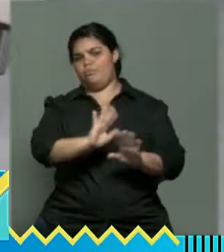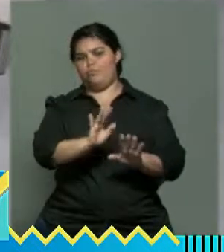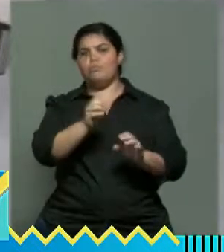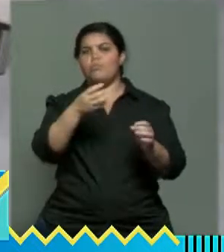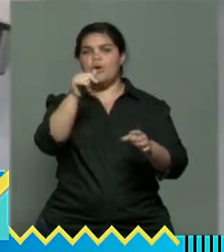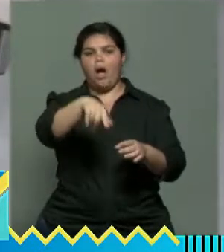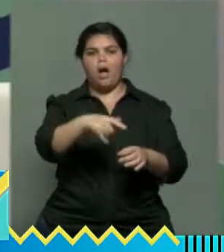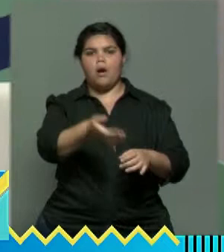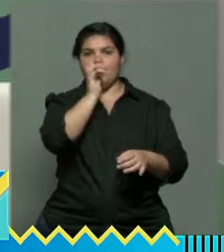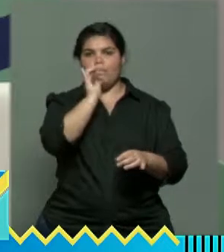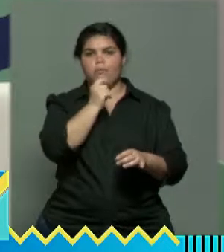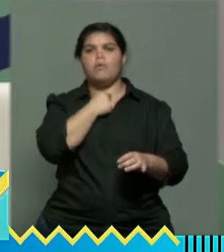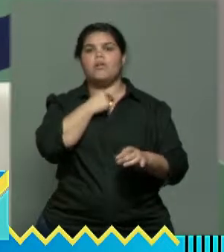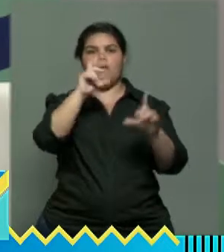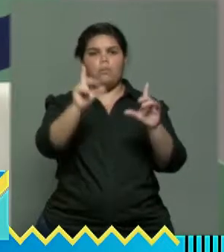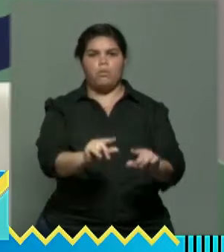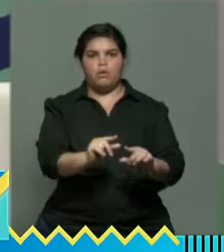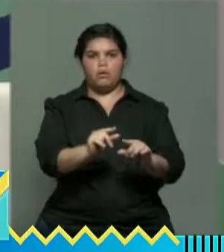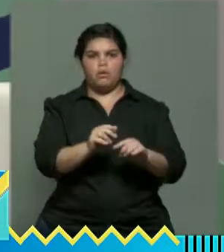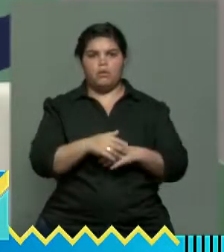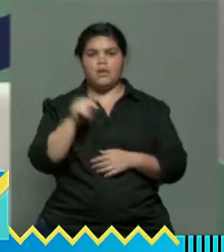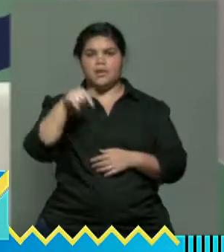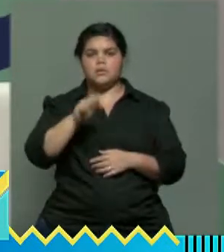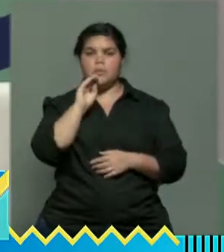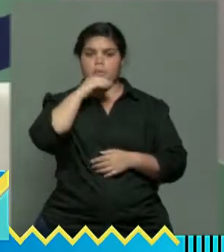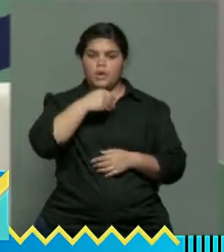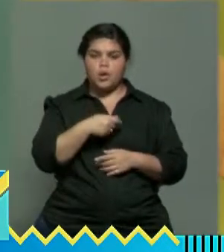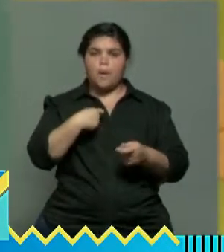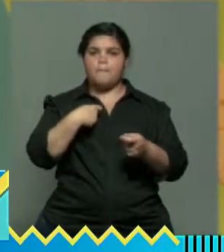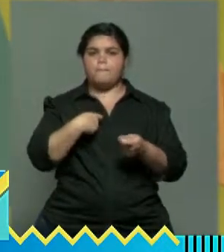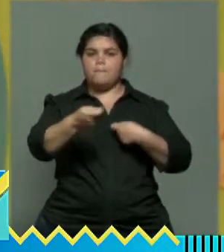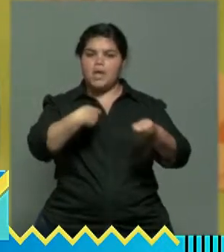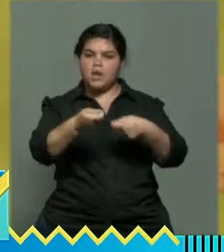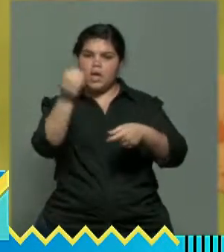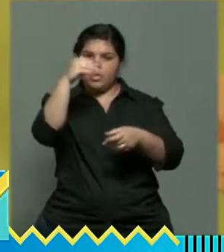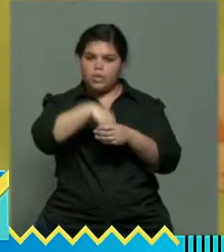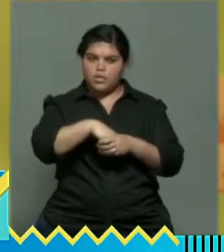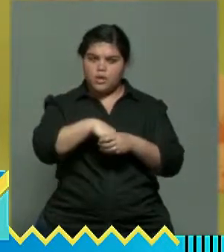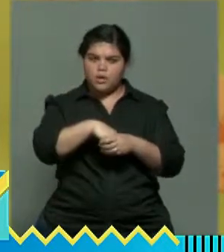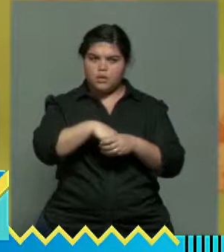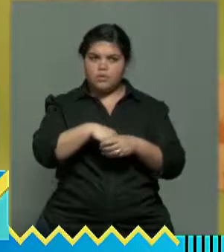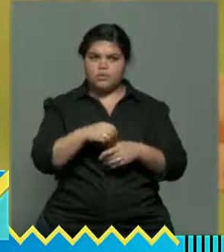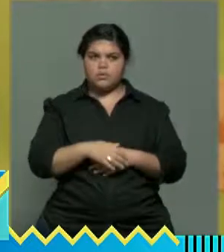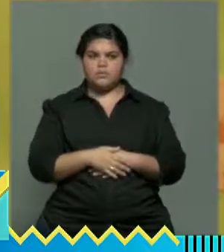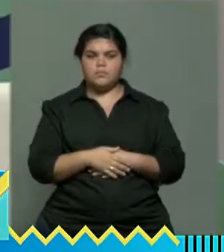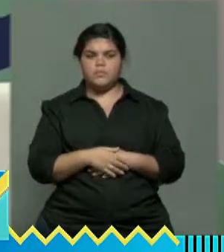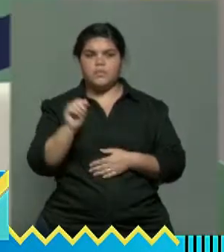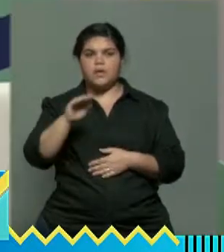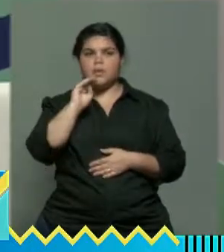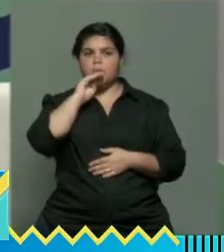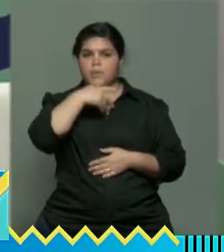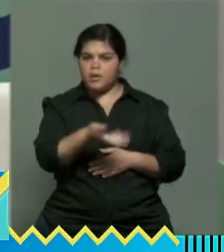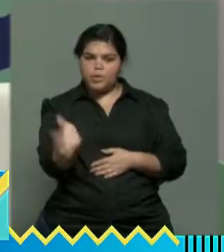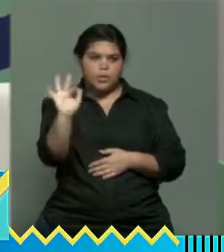80% del vino que nosotros consumimos es mercado interno. Y de eso te diría que el 85 o el 90 es vino de alta rotación, o sea, es vino como consumo